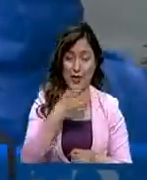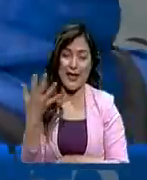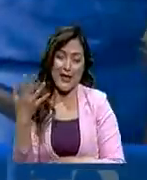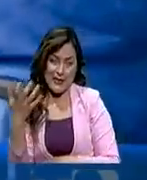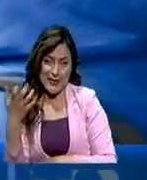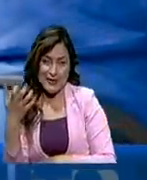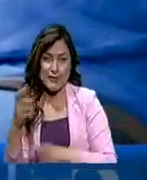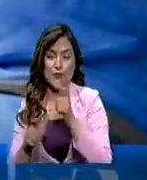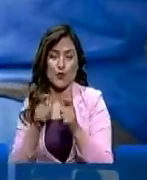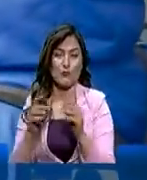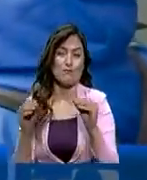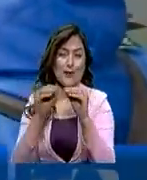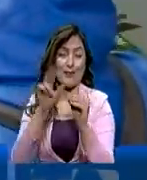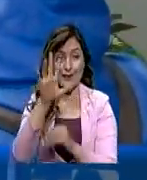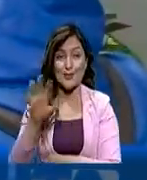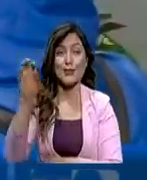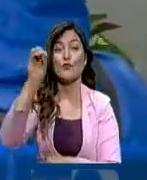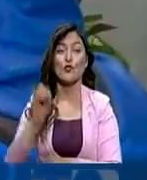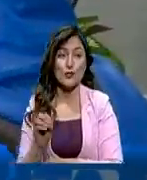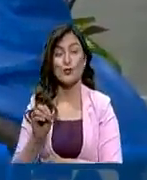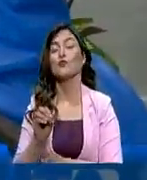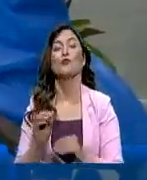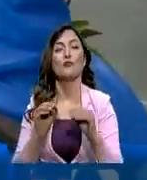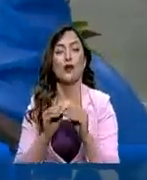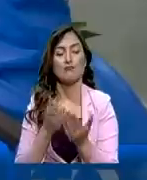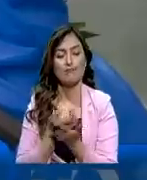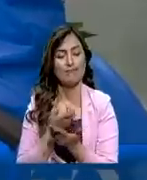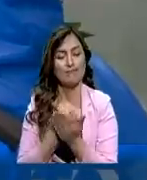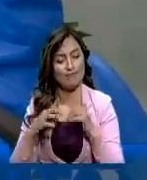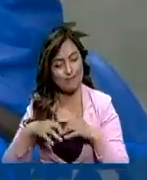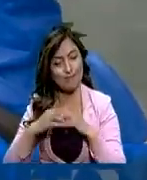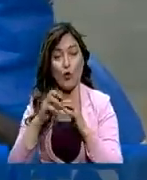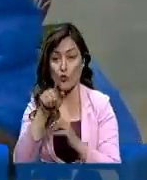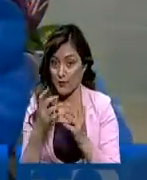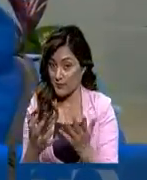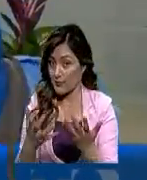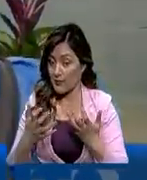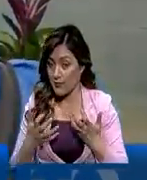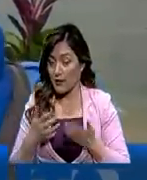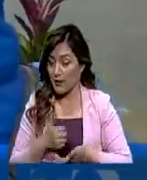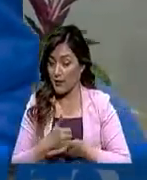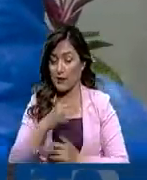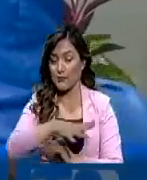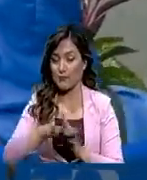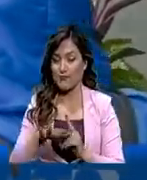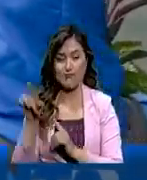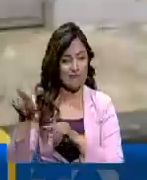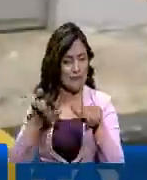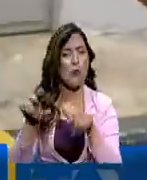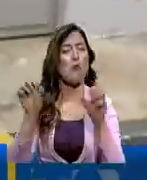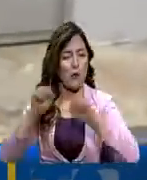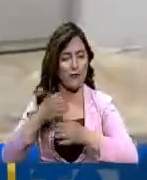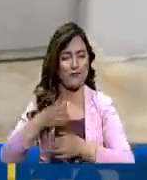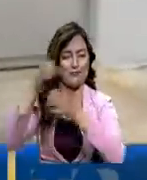los recicladores sumarán un 30% más a sus ingresos. Si usted también quiere darle un respiro al medio ambiente, este punto de